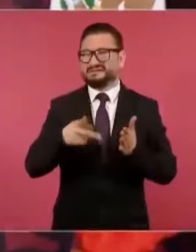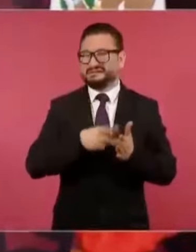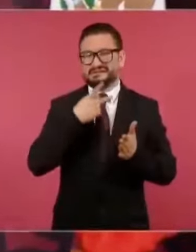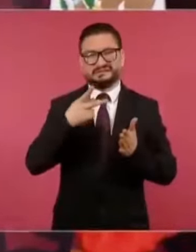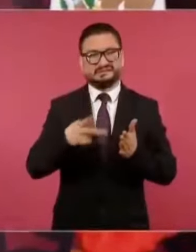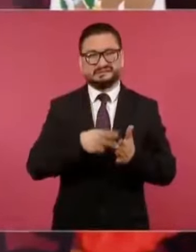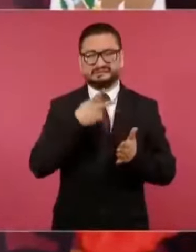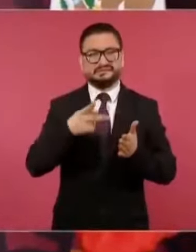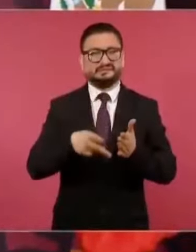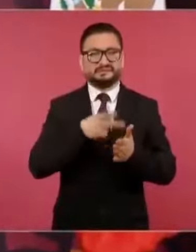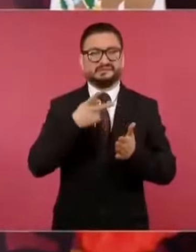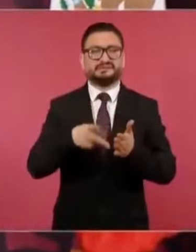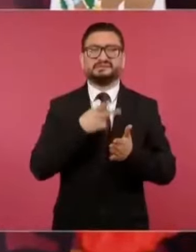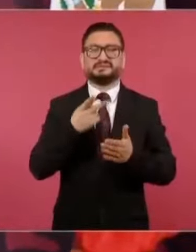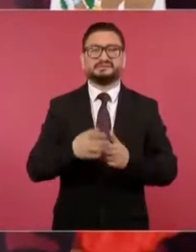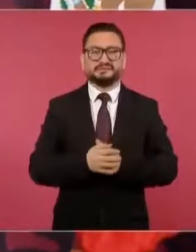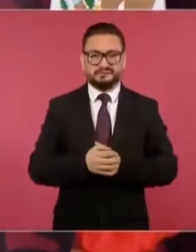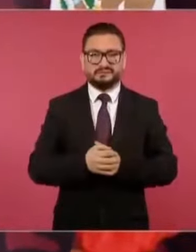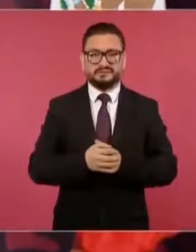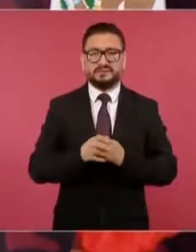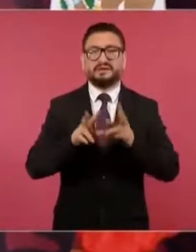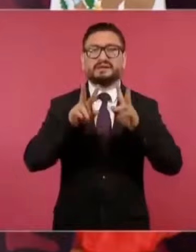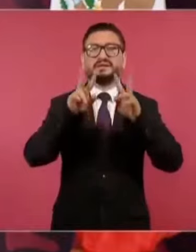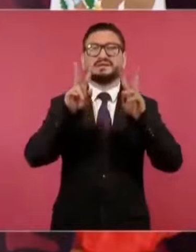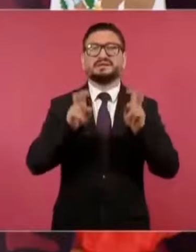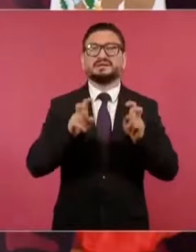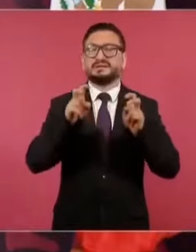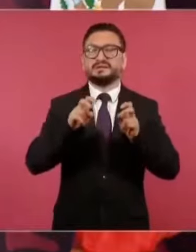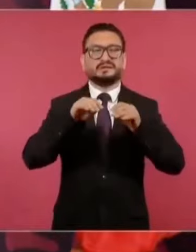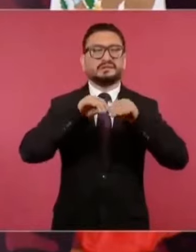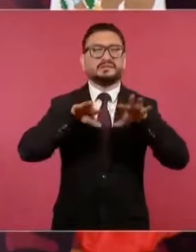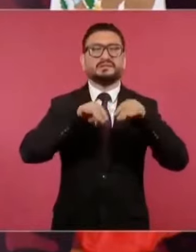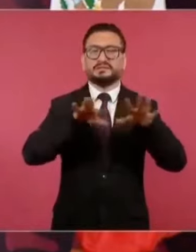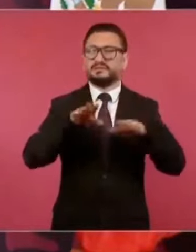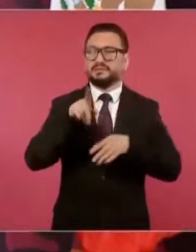duro y dale, con unos asesinados en Chiapas.